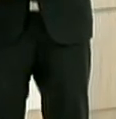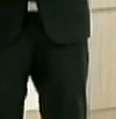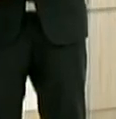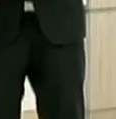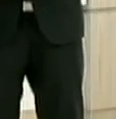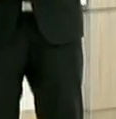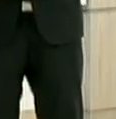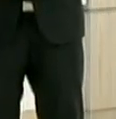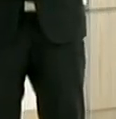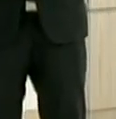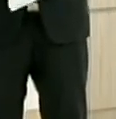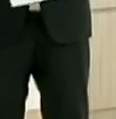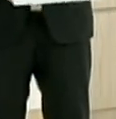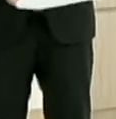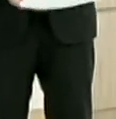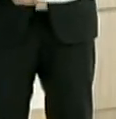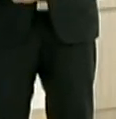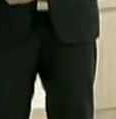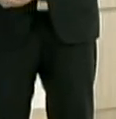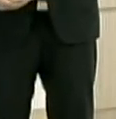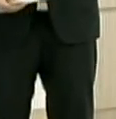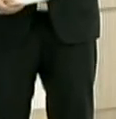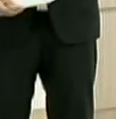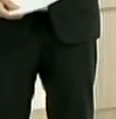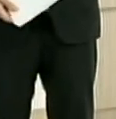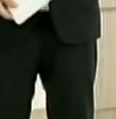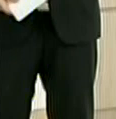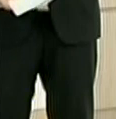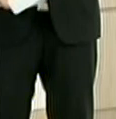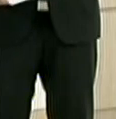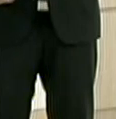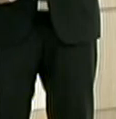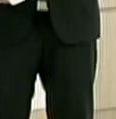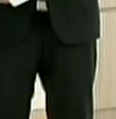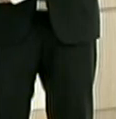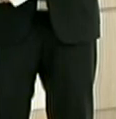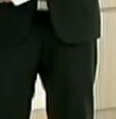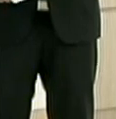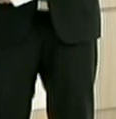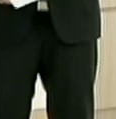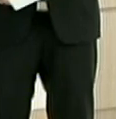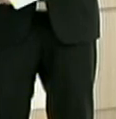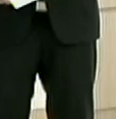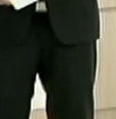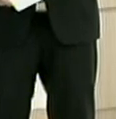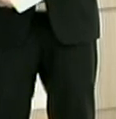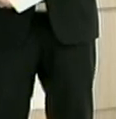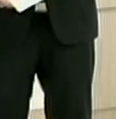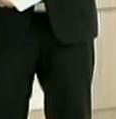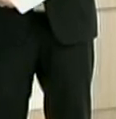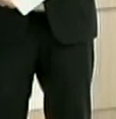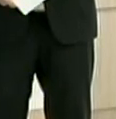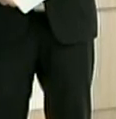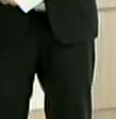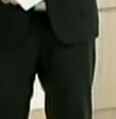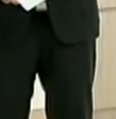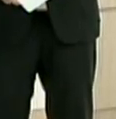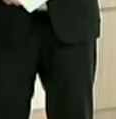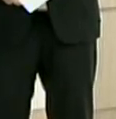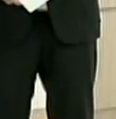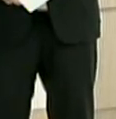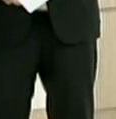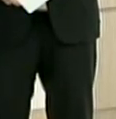los representantes de la Unión Europea, que recursos líquidos de Venezuela disponibles, que estaban dirigidos al pago